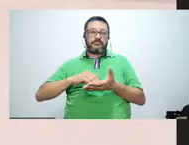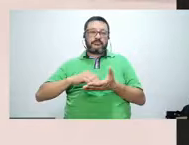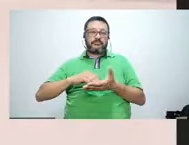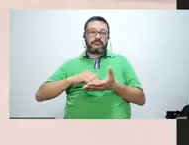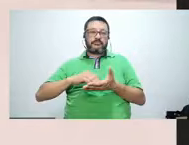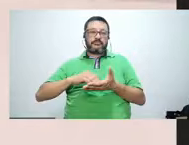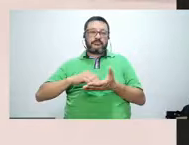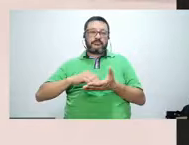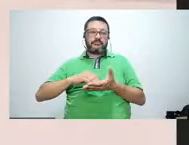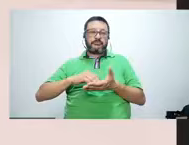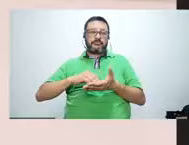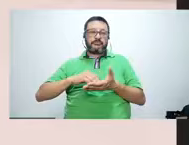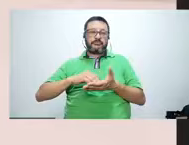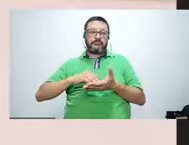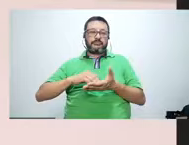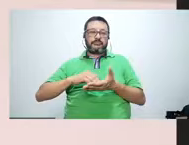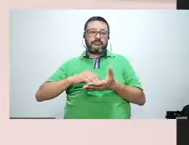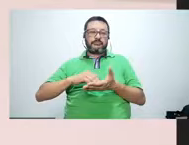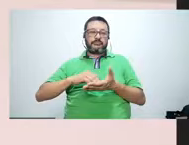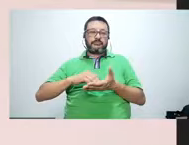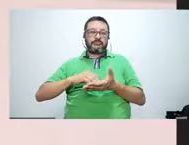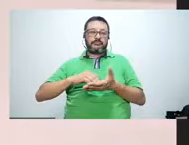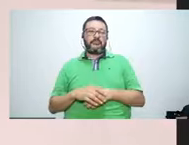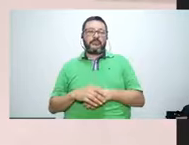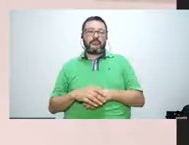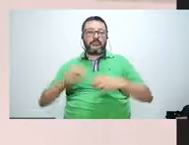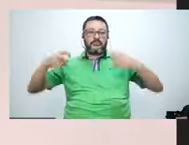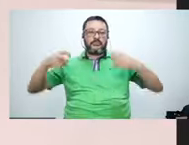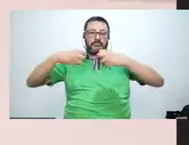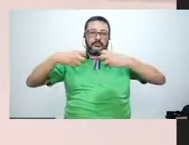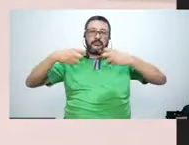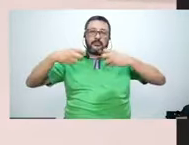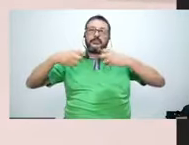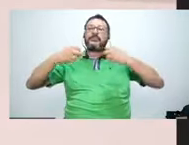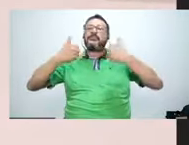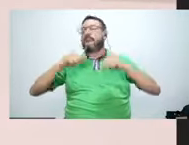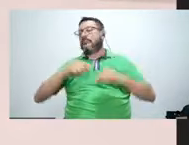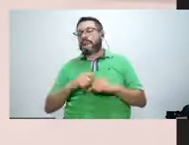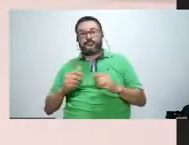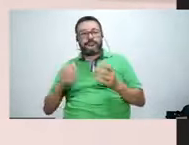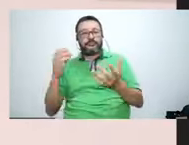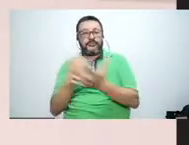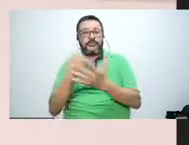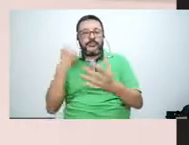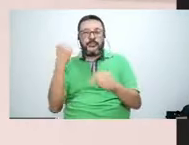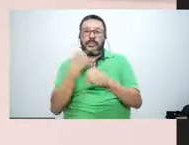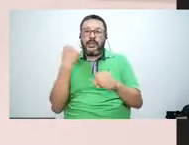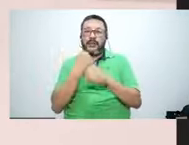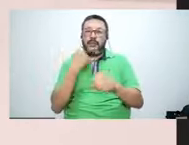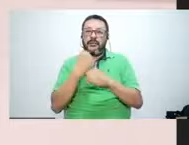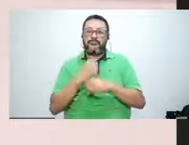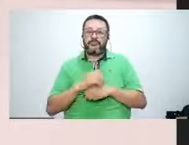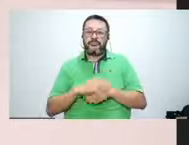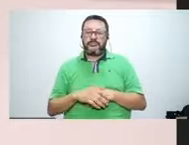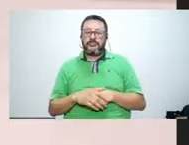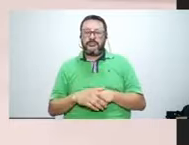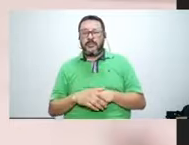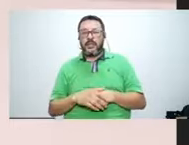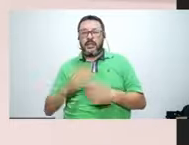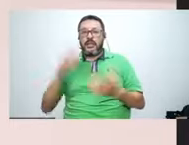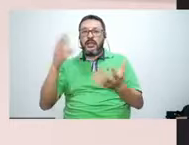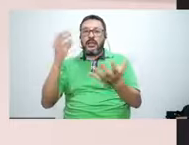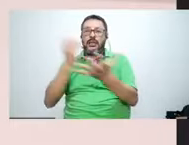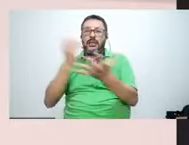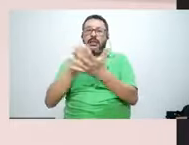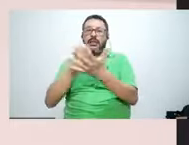de equipo, esa energía como que te dice, oh, madre, voy a dar todo y ganamos en equipo y voy